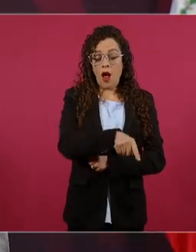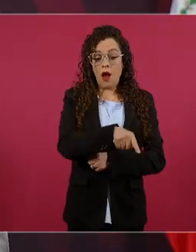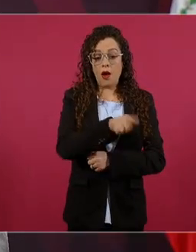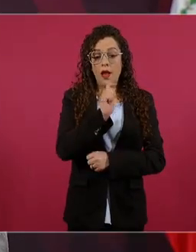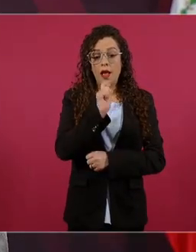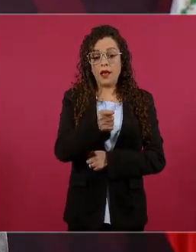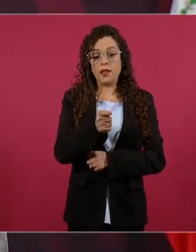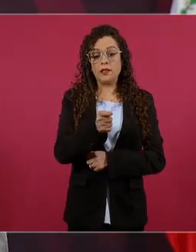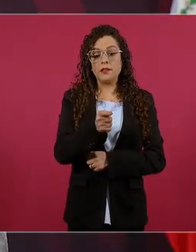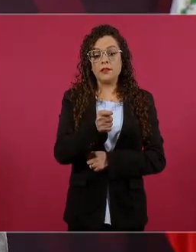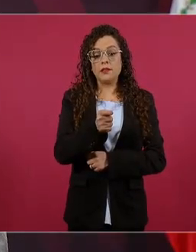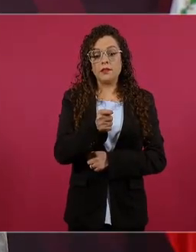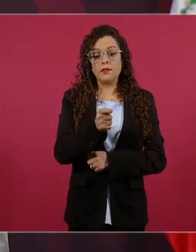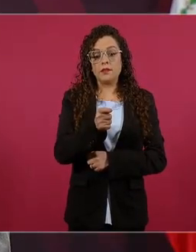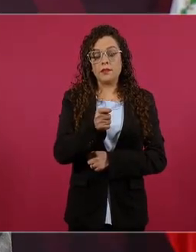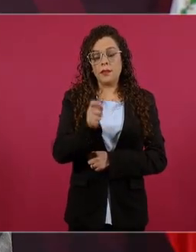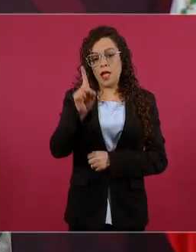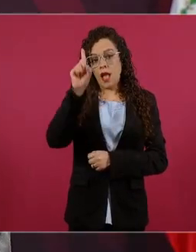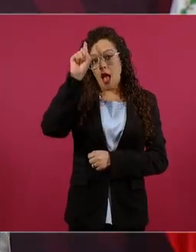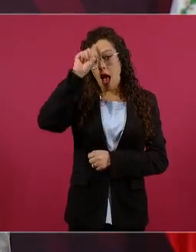presidenta